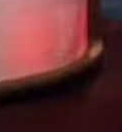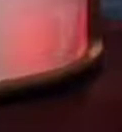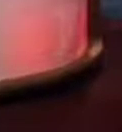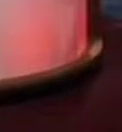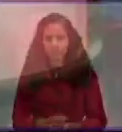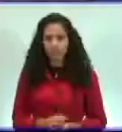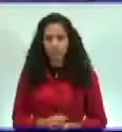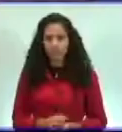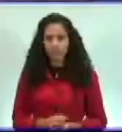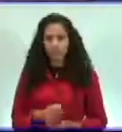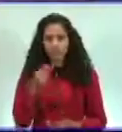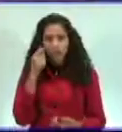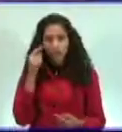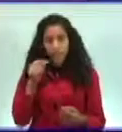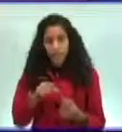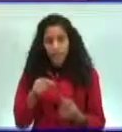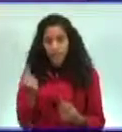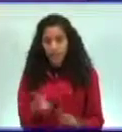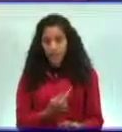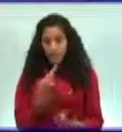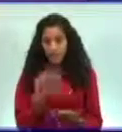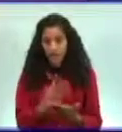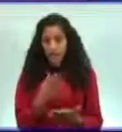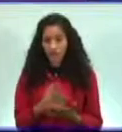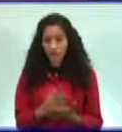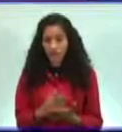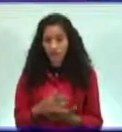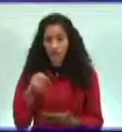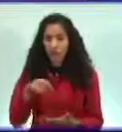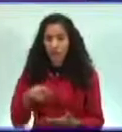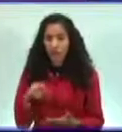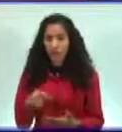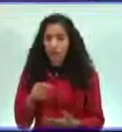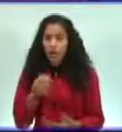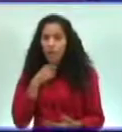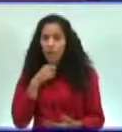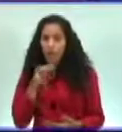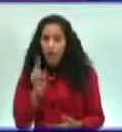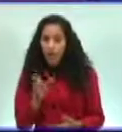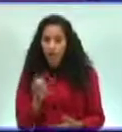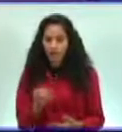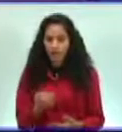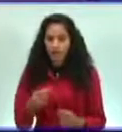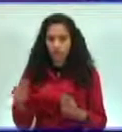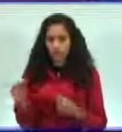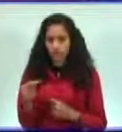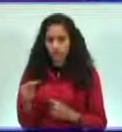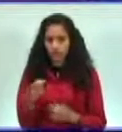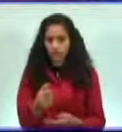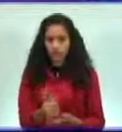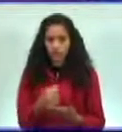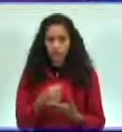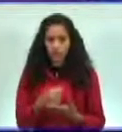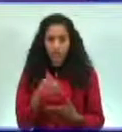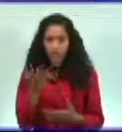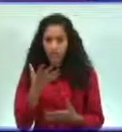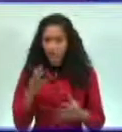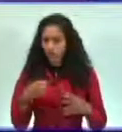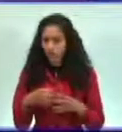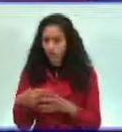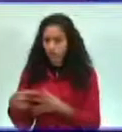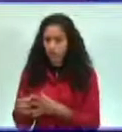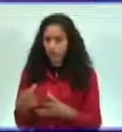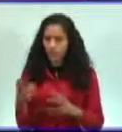El objetivo de nuestra actividad es orientar la sustracción con ayuda de conjunto para